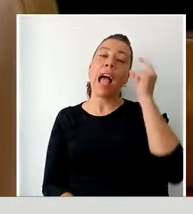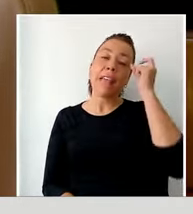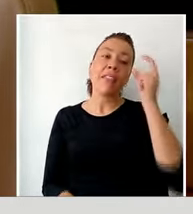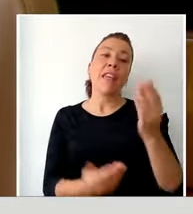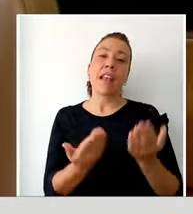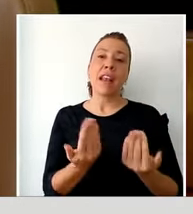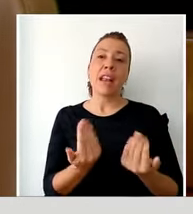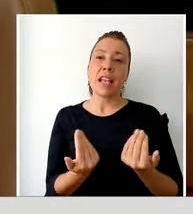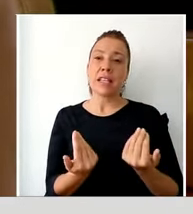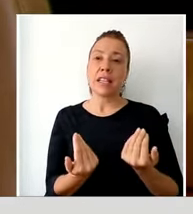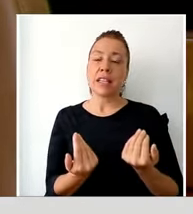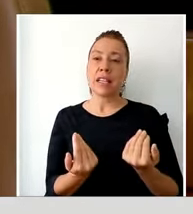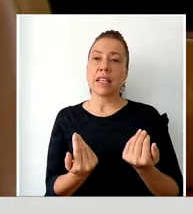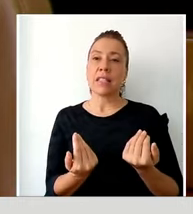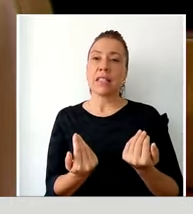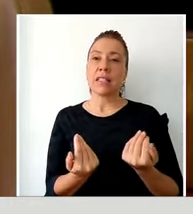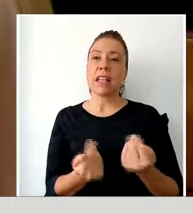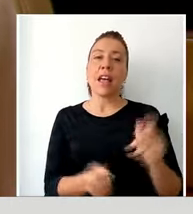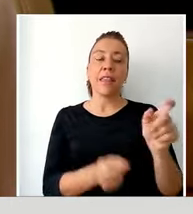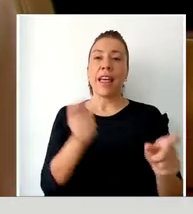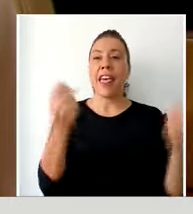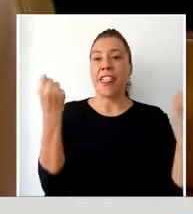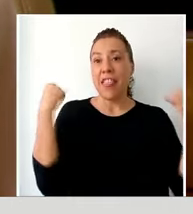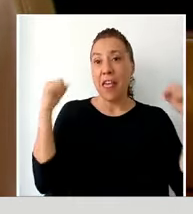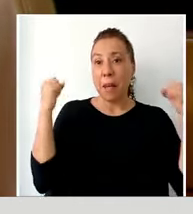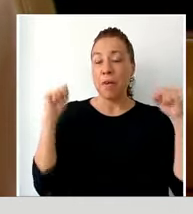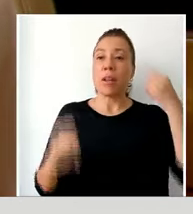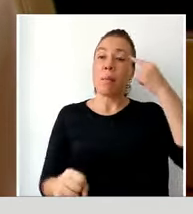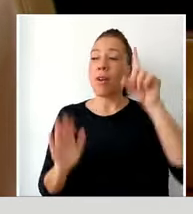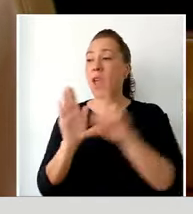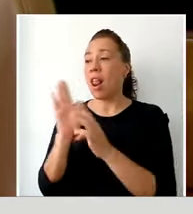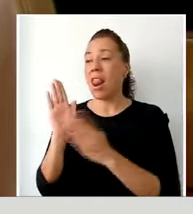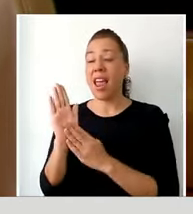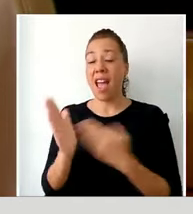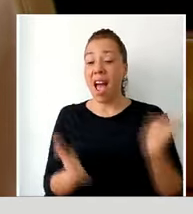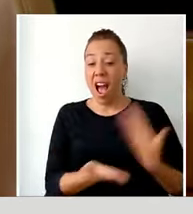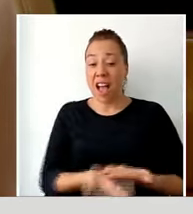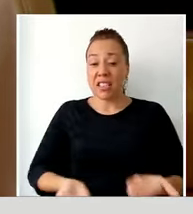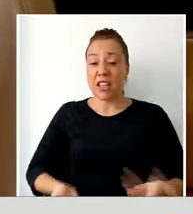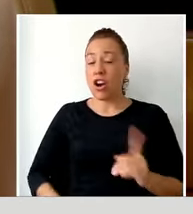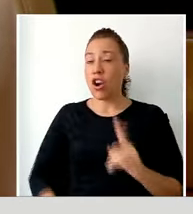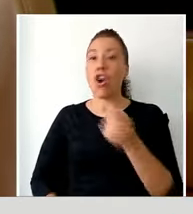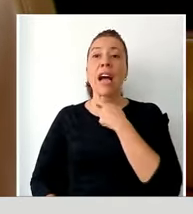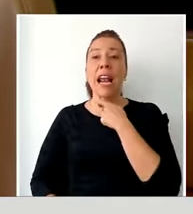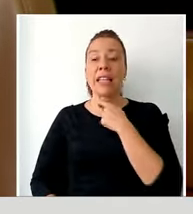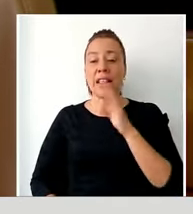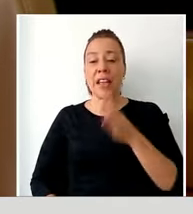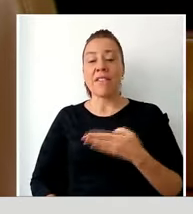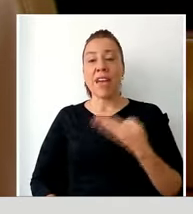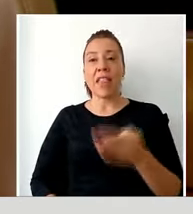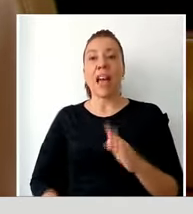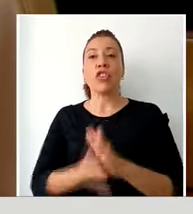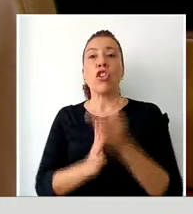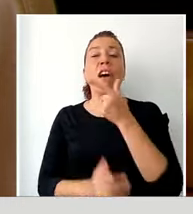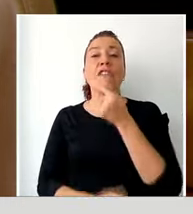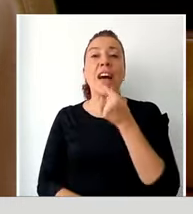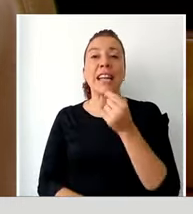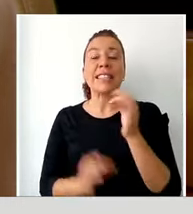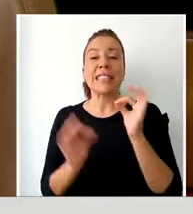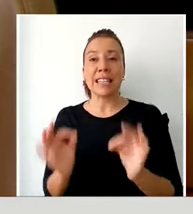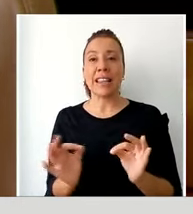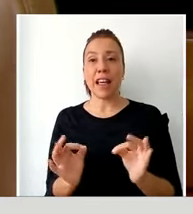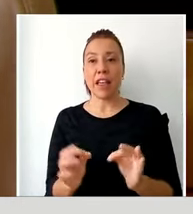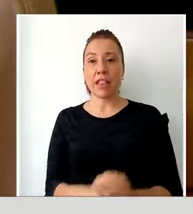de estos deportistas pero la ley hasta el momento no aseguraba que se dieran esas facilidades Precisamente es lo que